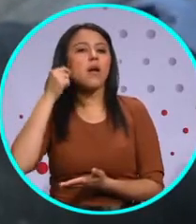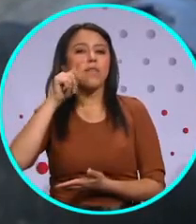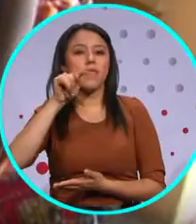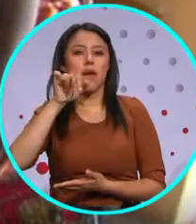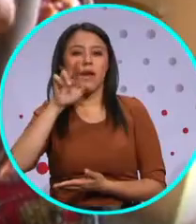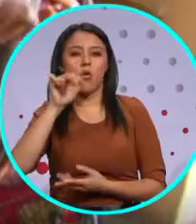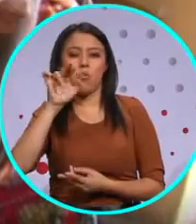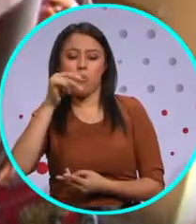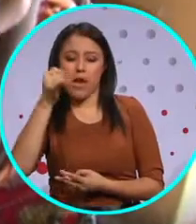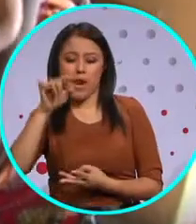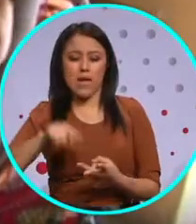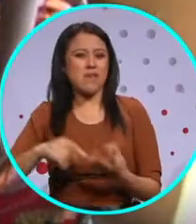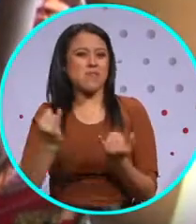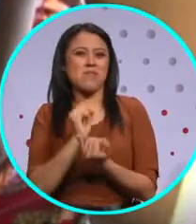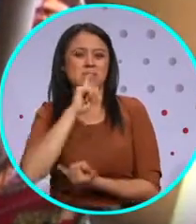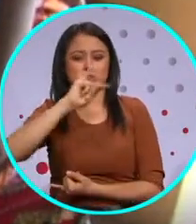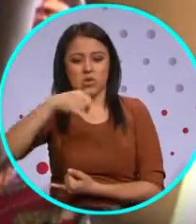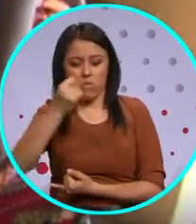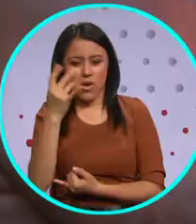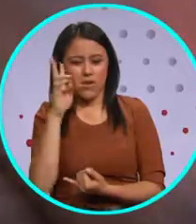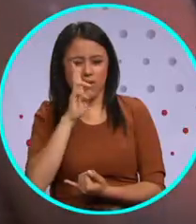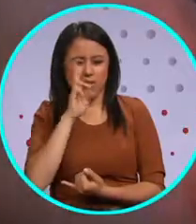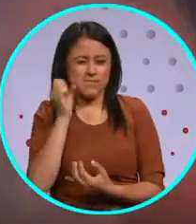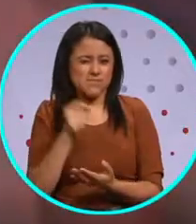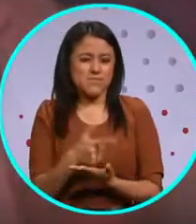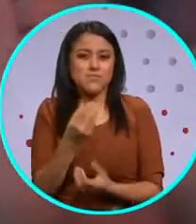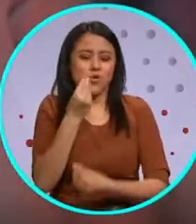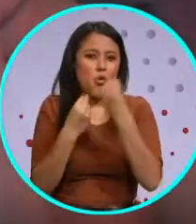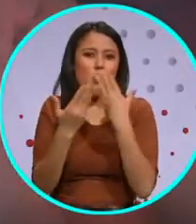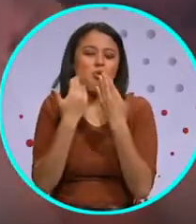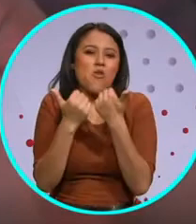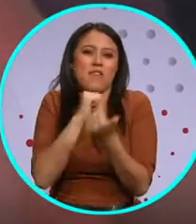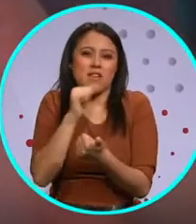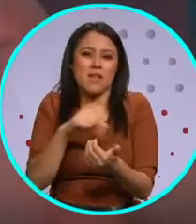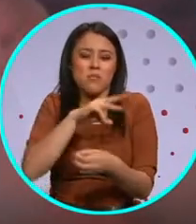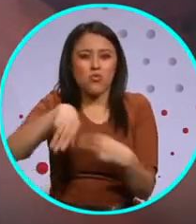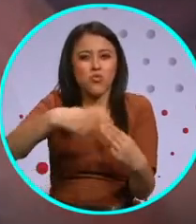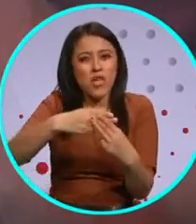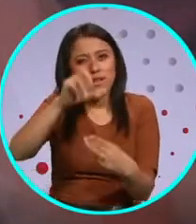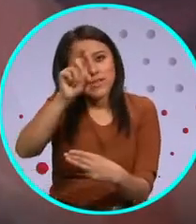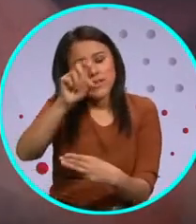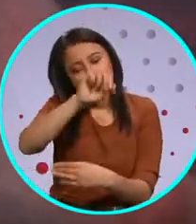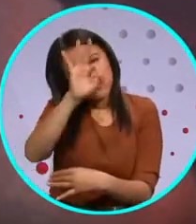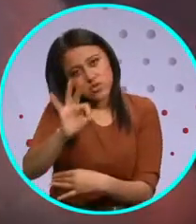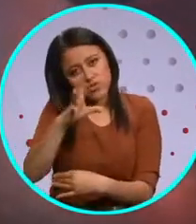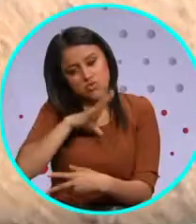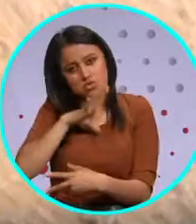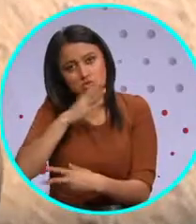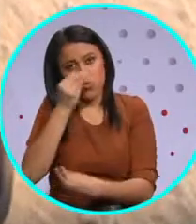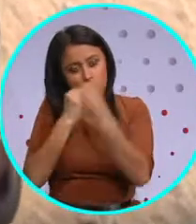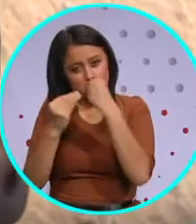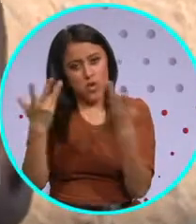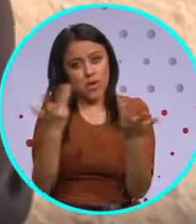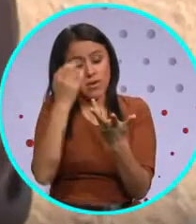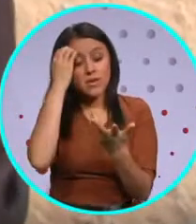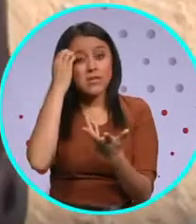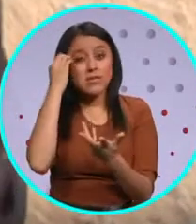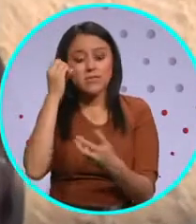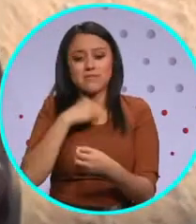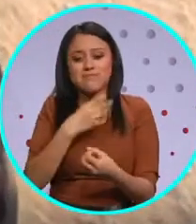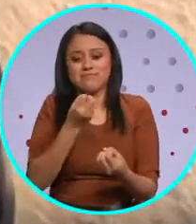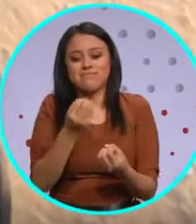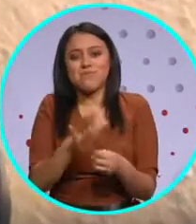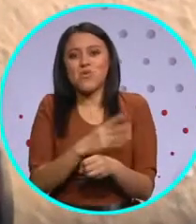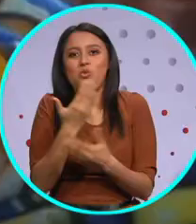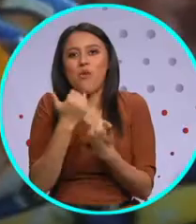de las naciones unidas para la alimentación y agricultura aseguran que a nivel mundial el 30 por ciento de los alimentos producidos se desperdician